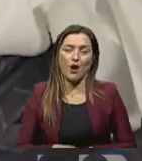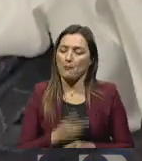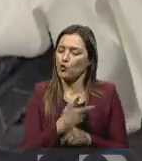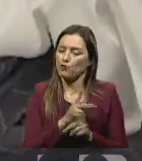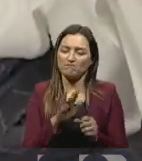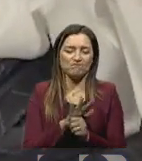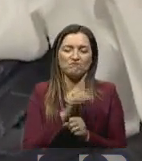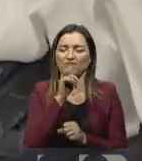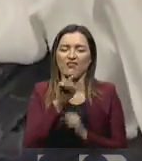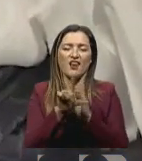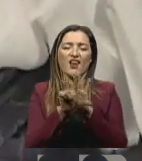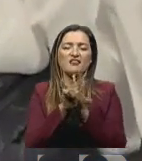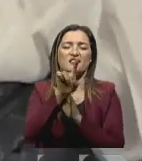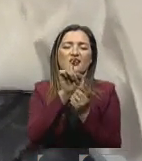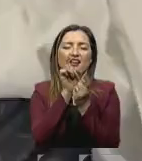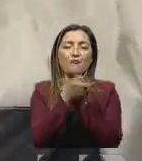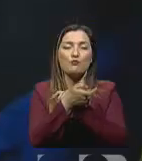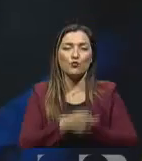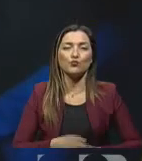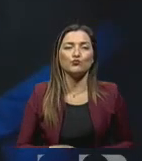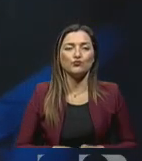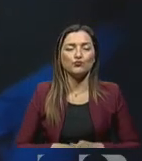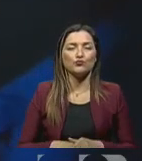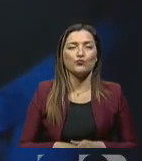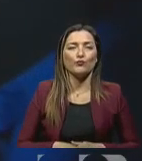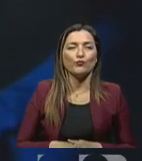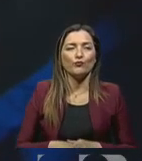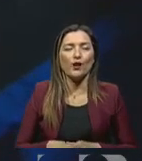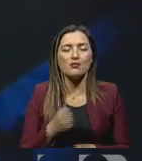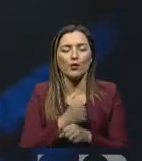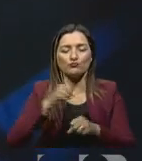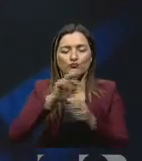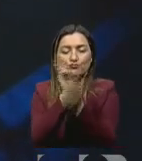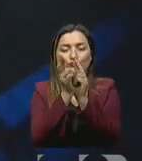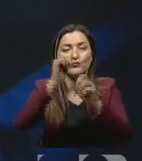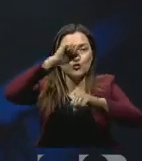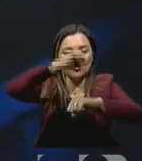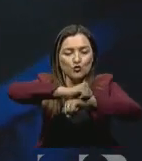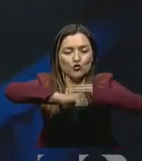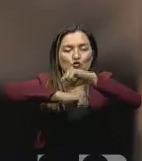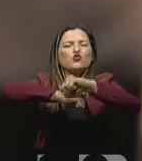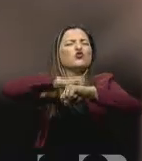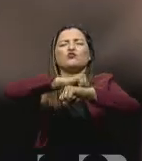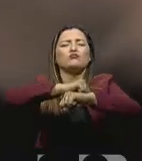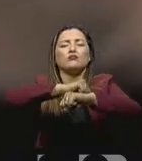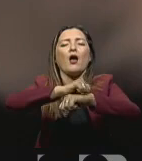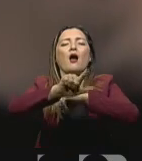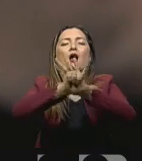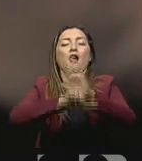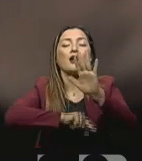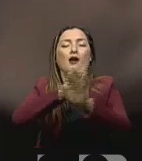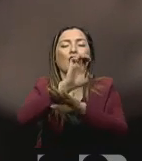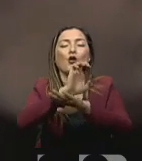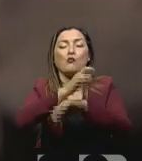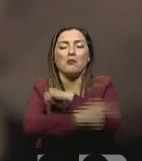por ello propone que desde los diferentes sectores se trabaja en una reforma estructural a las leyes del Ecuador con sanciones